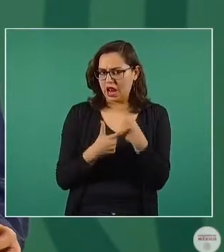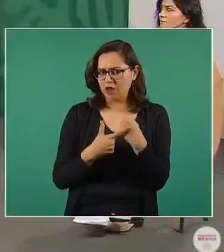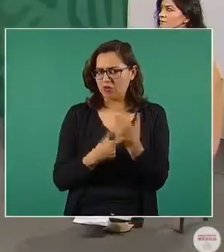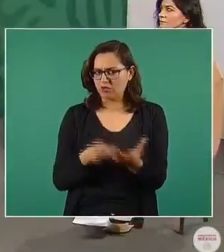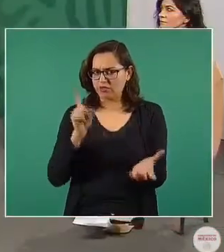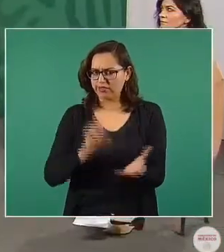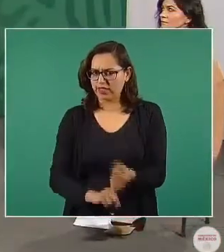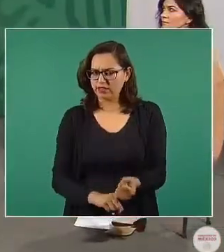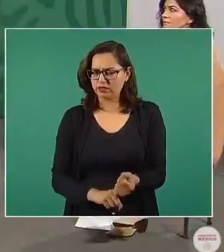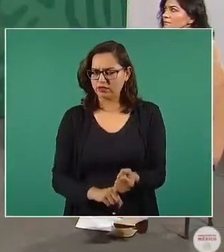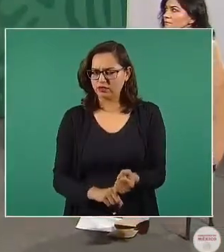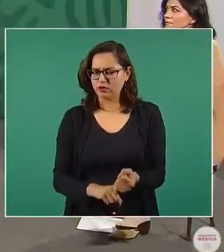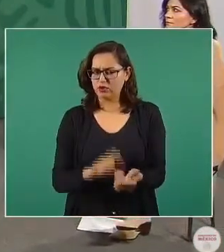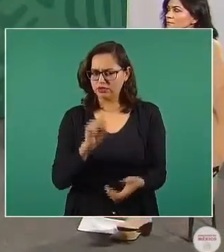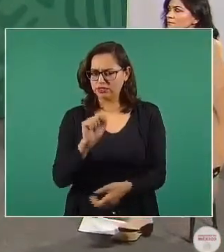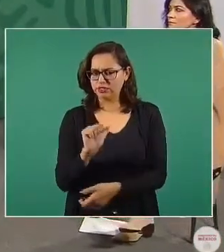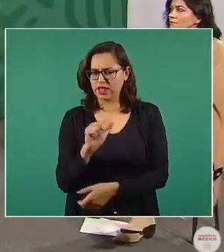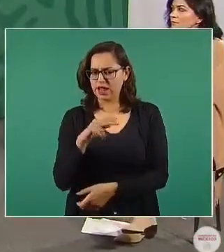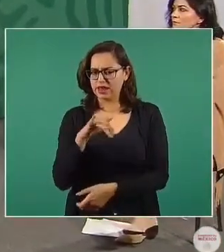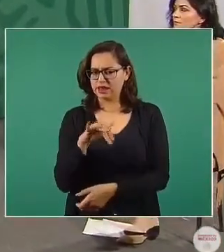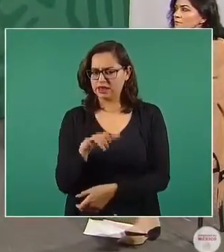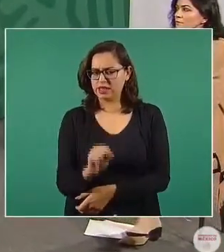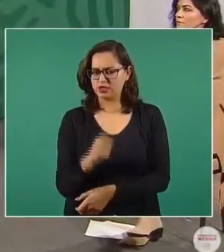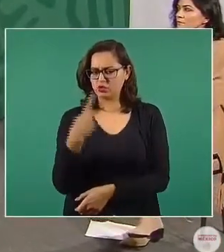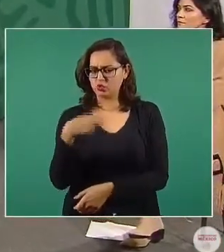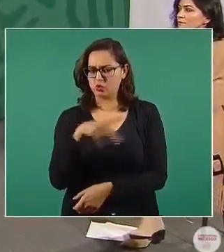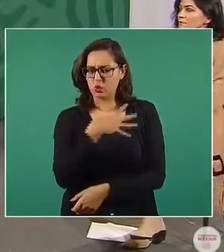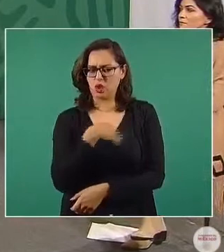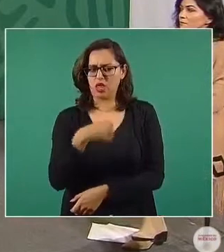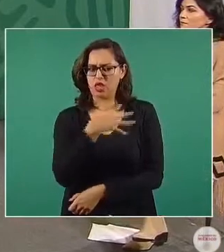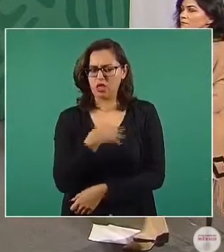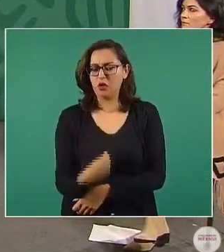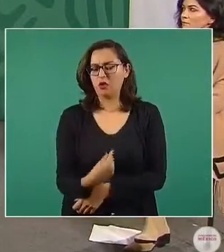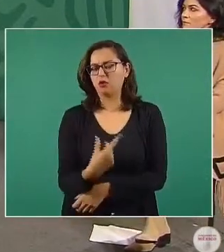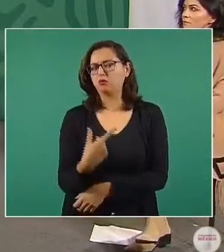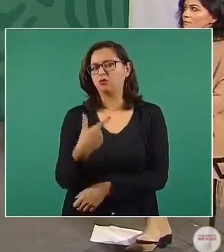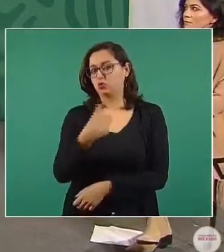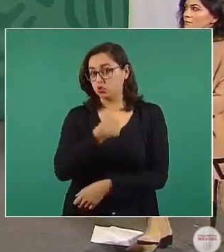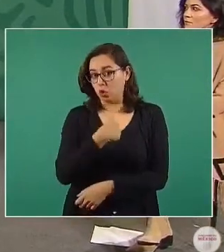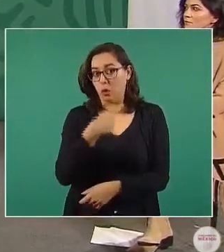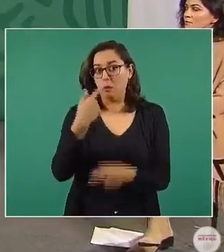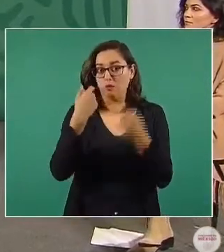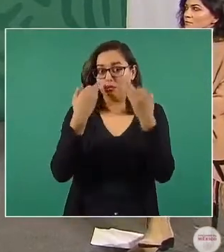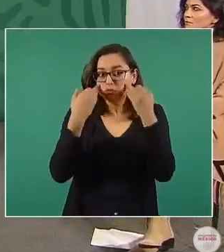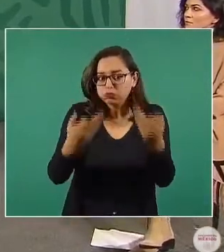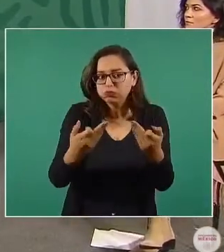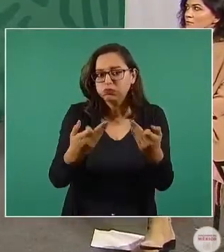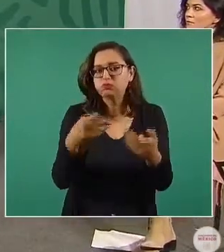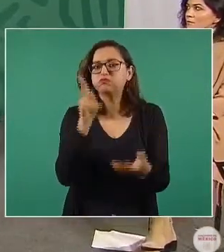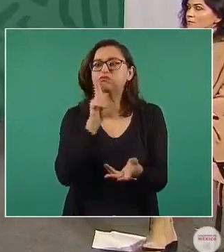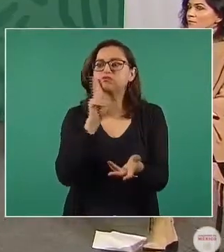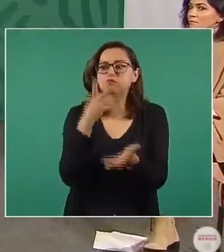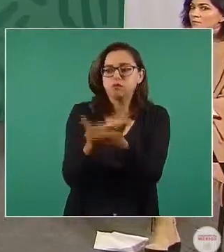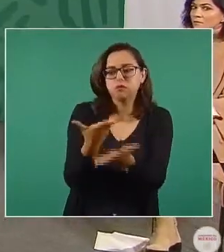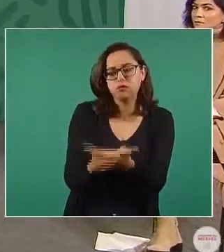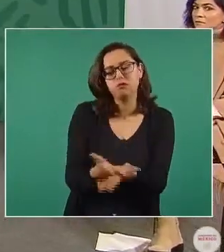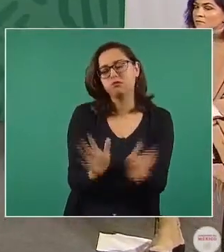de Carlos Salinas. Ya tenía yo esa información, pero no tengo pruebas,